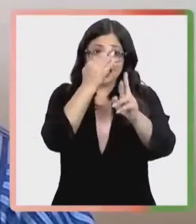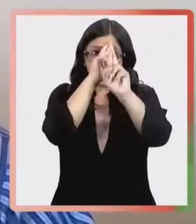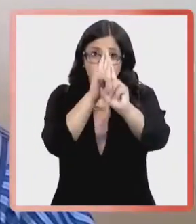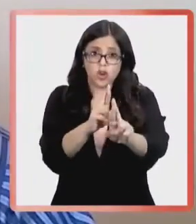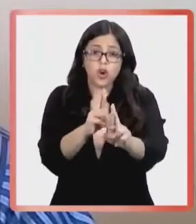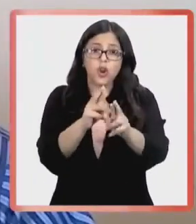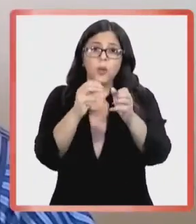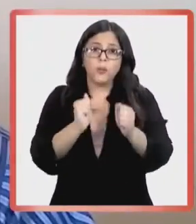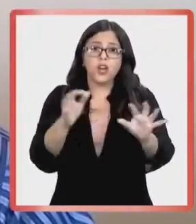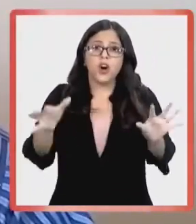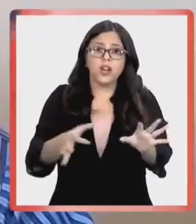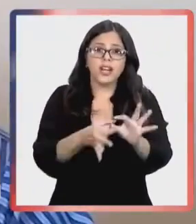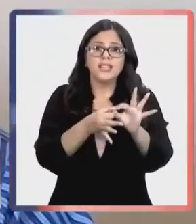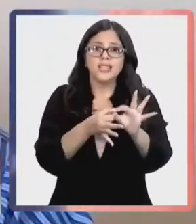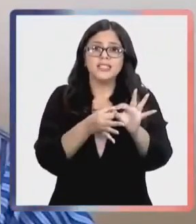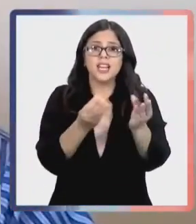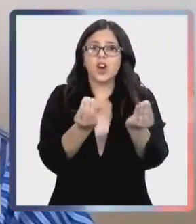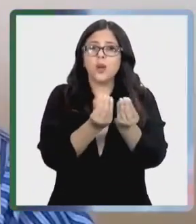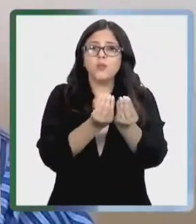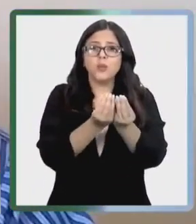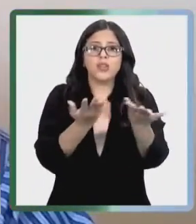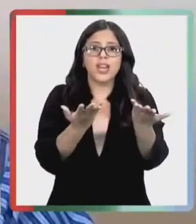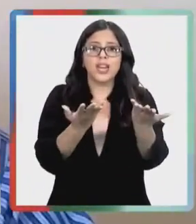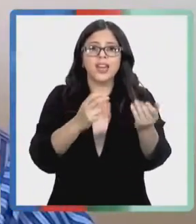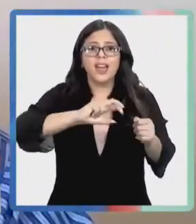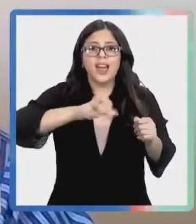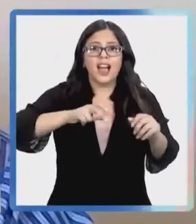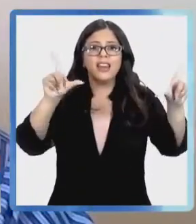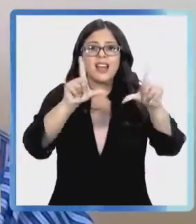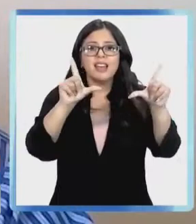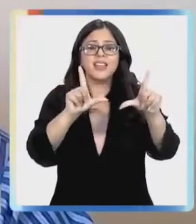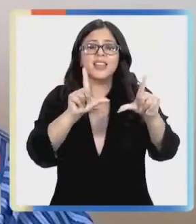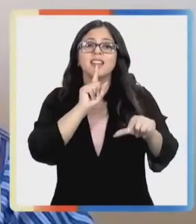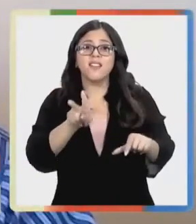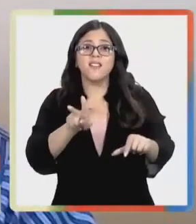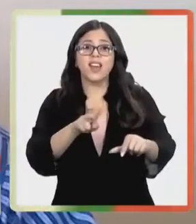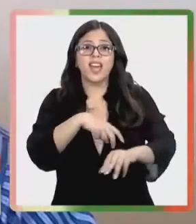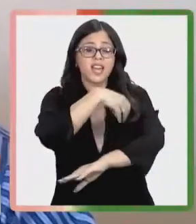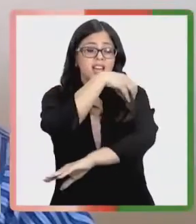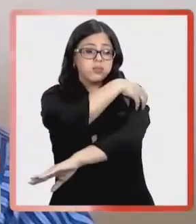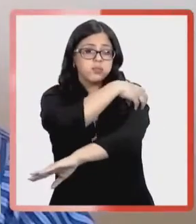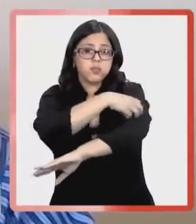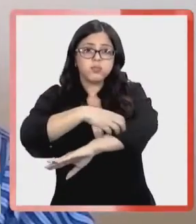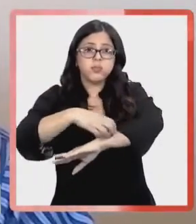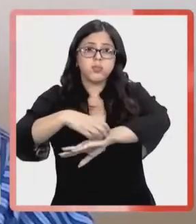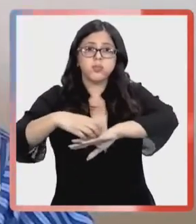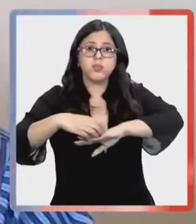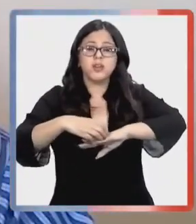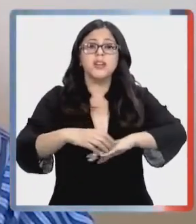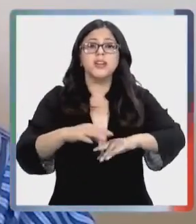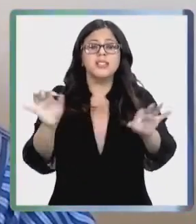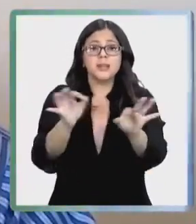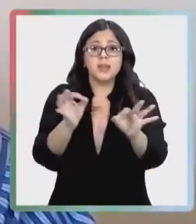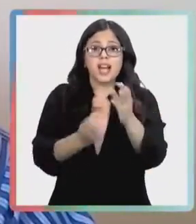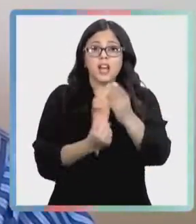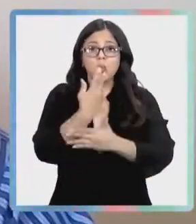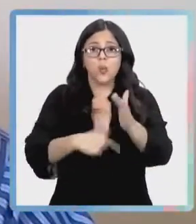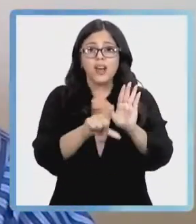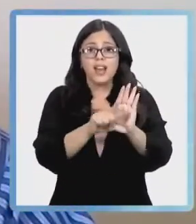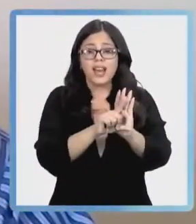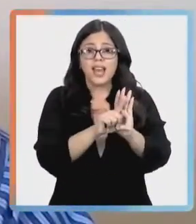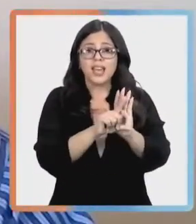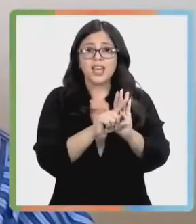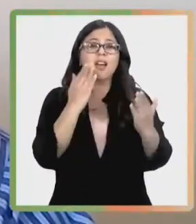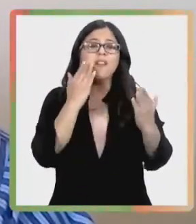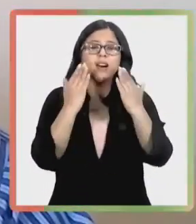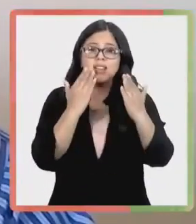honor realmente poder conectarse con tantos canales de televisión de Arica Magallanes y poder explicar una ley nueva que